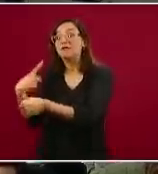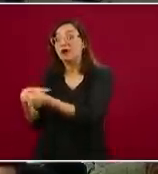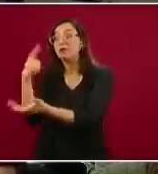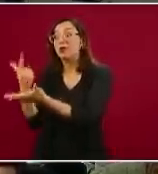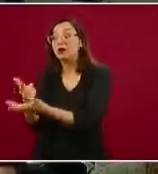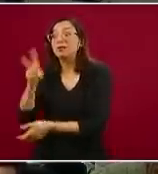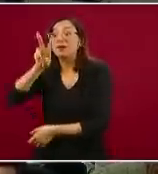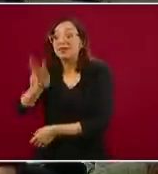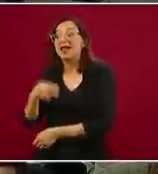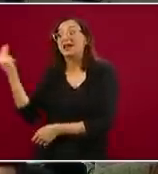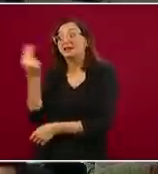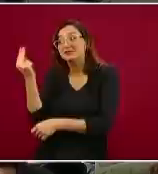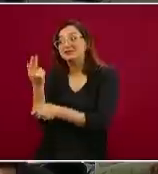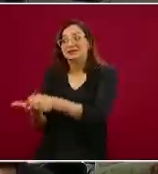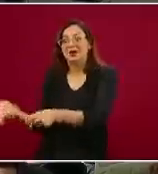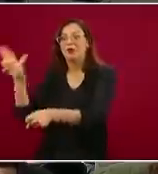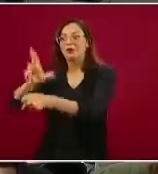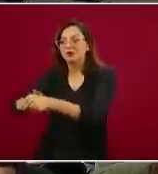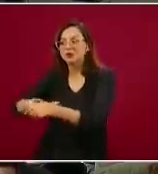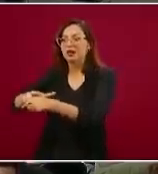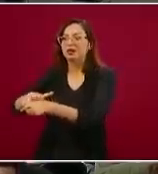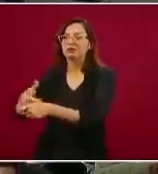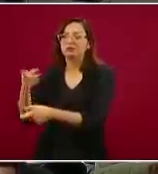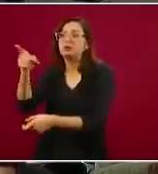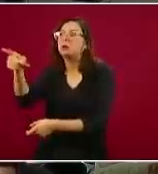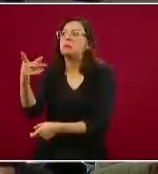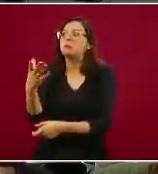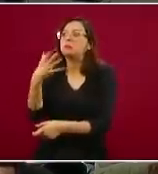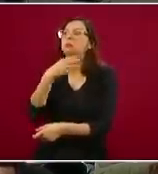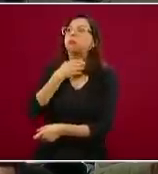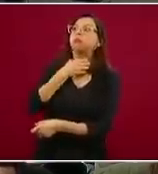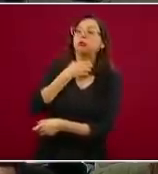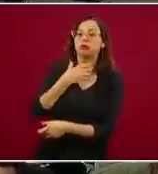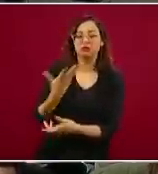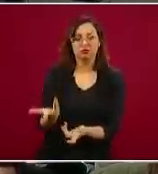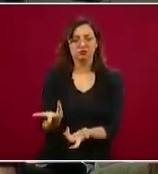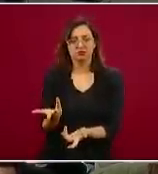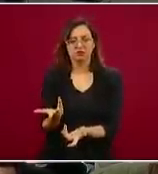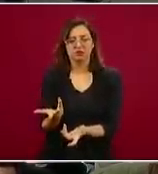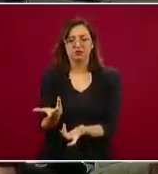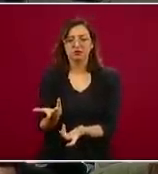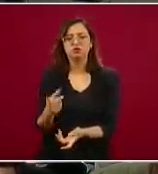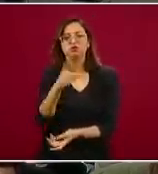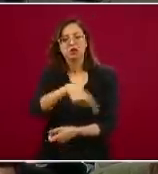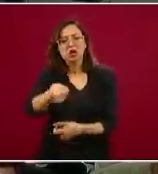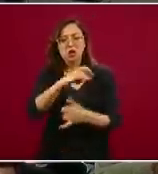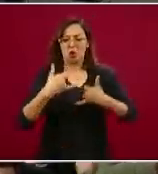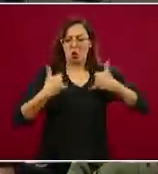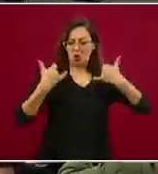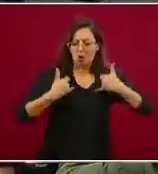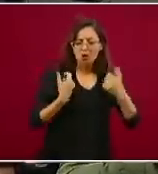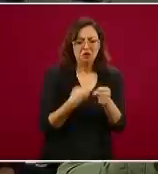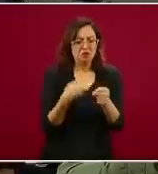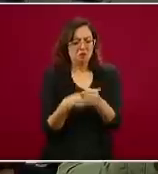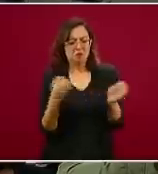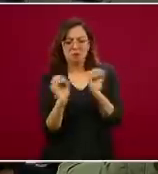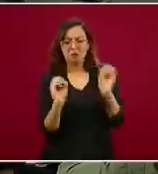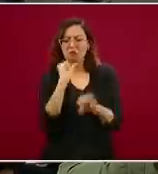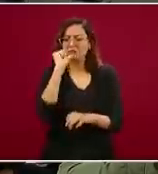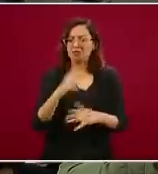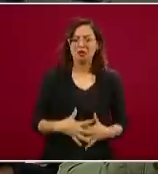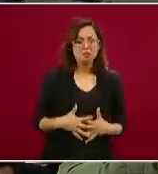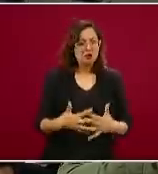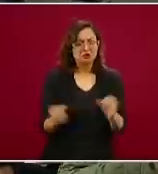que reciba valoración y atención médica. Entonces, quien es joven sin enfermedades crónicas y no está